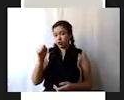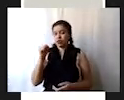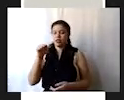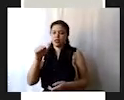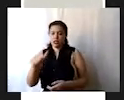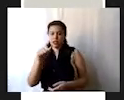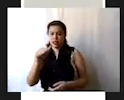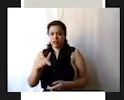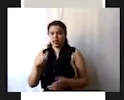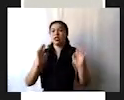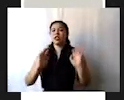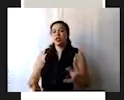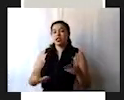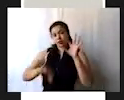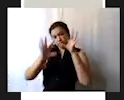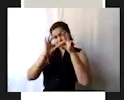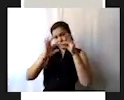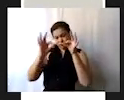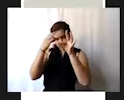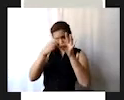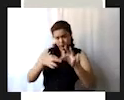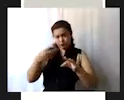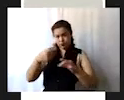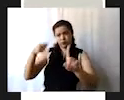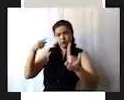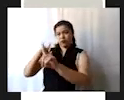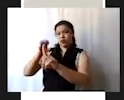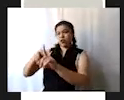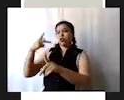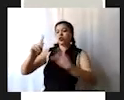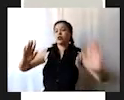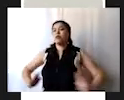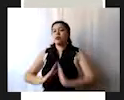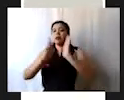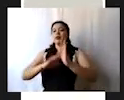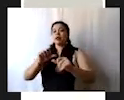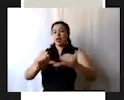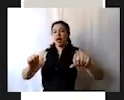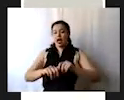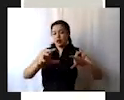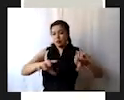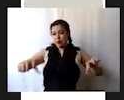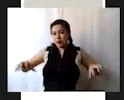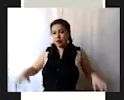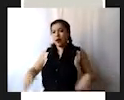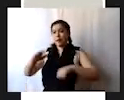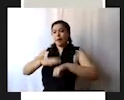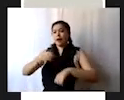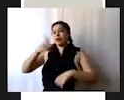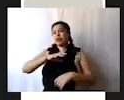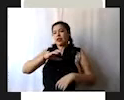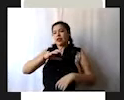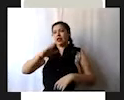quien menciona puntualmente en una de sus metas la participación de todos los sectores, en particular de la sociedad